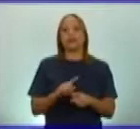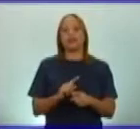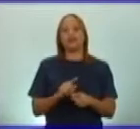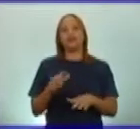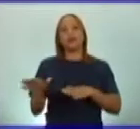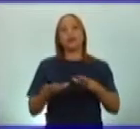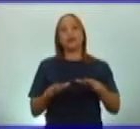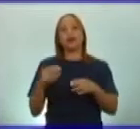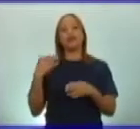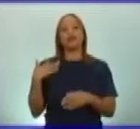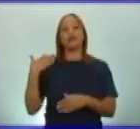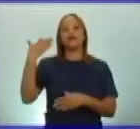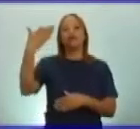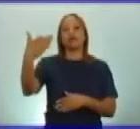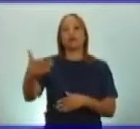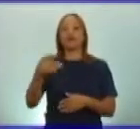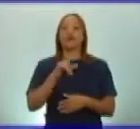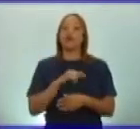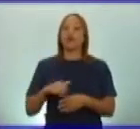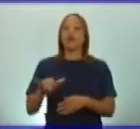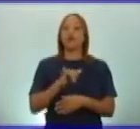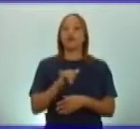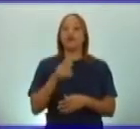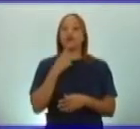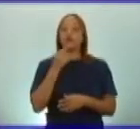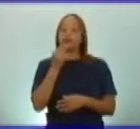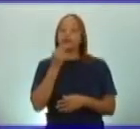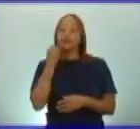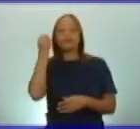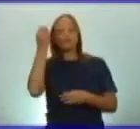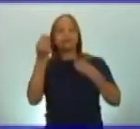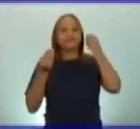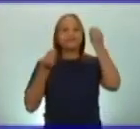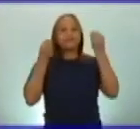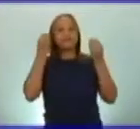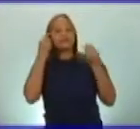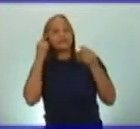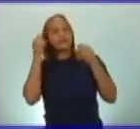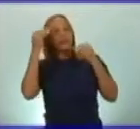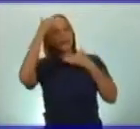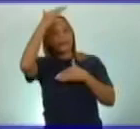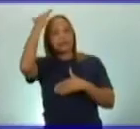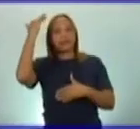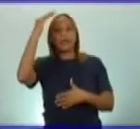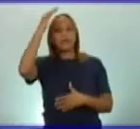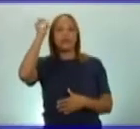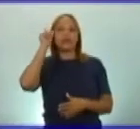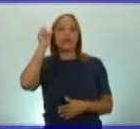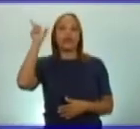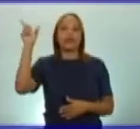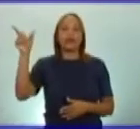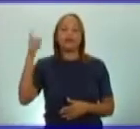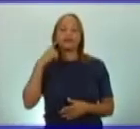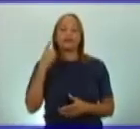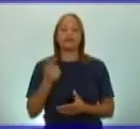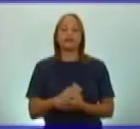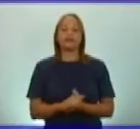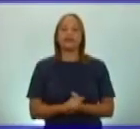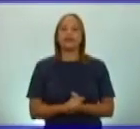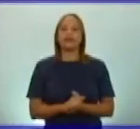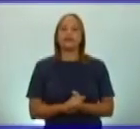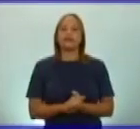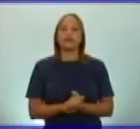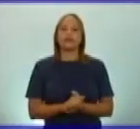para el futuro. Por tanto, que ustedes también puedan irse un poco iluminando allí en su idea, en su mente, en la medida que vayan haciendo esta actividad.